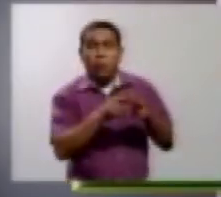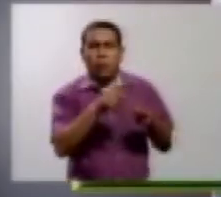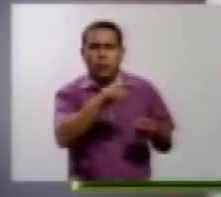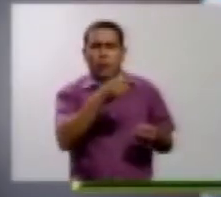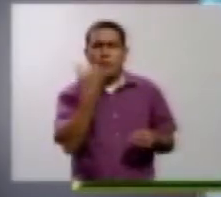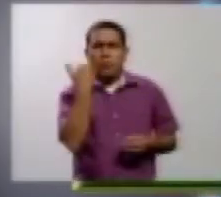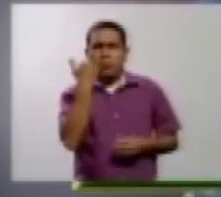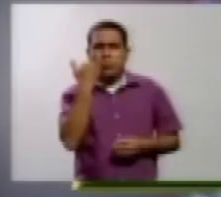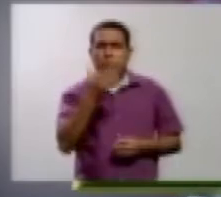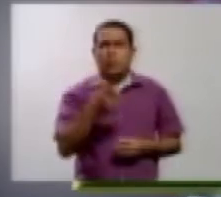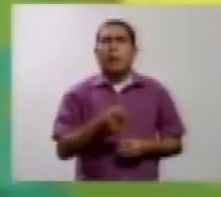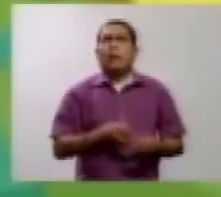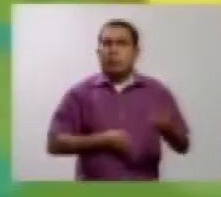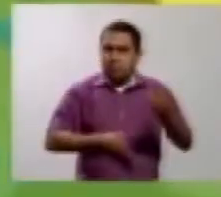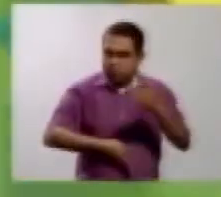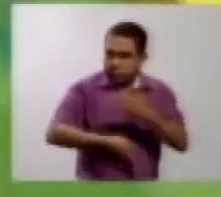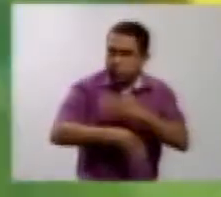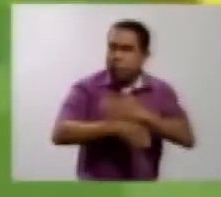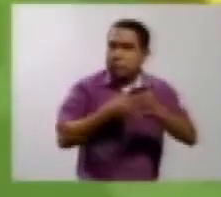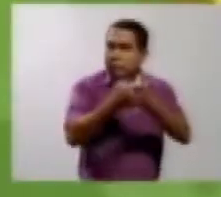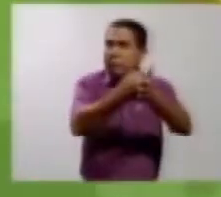Perea está en la pelea.